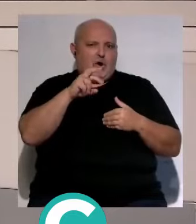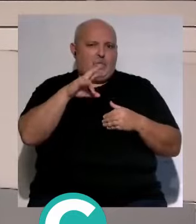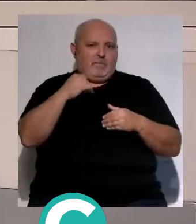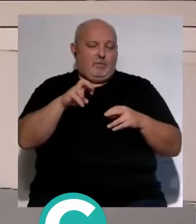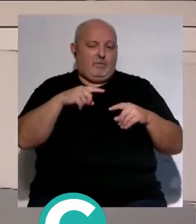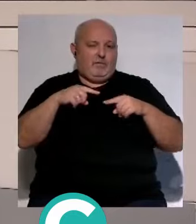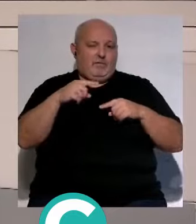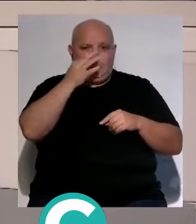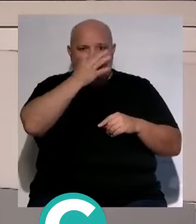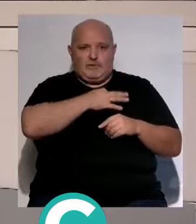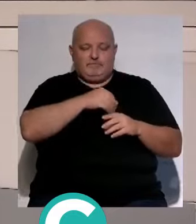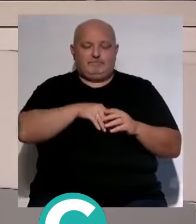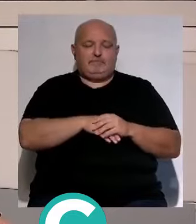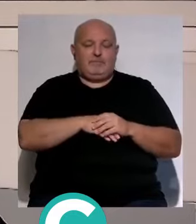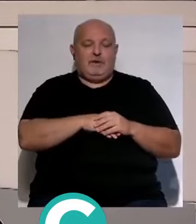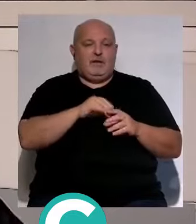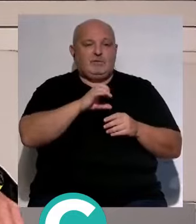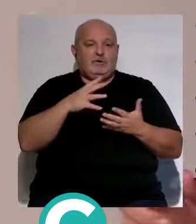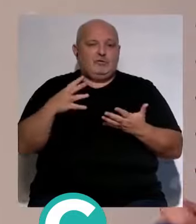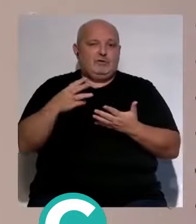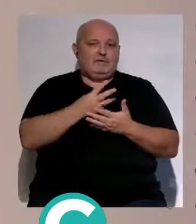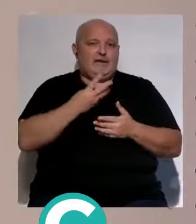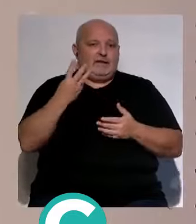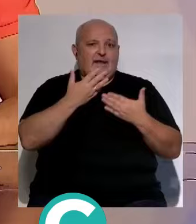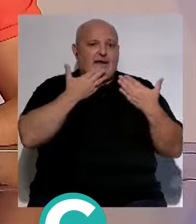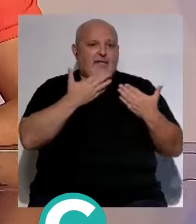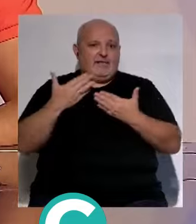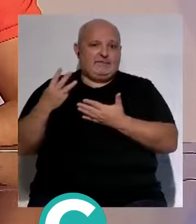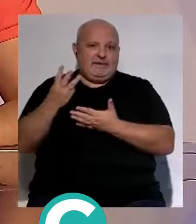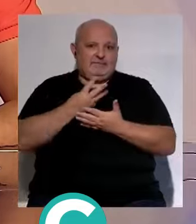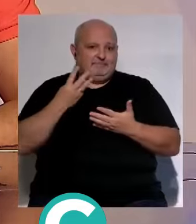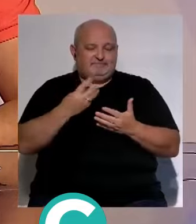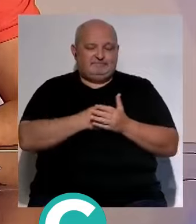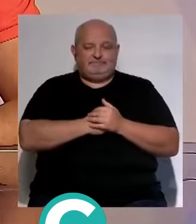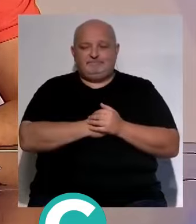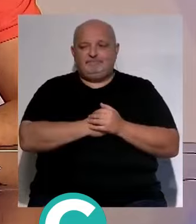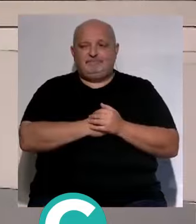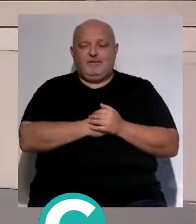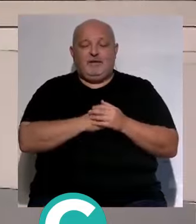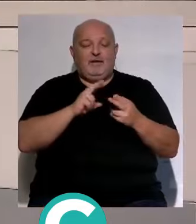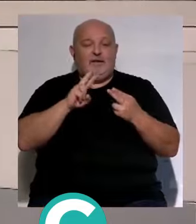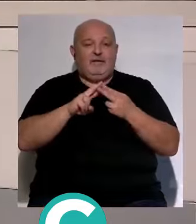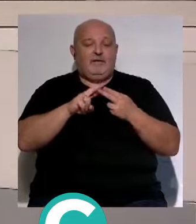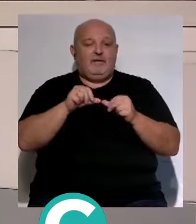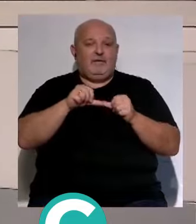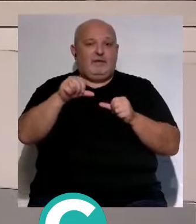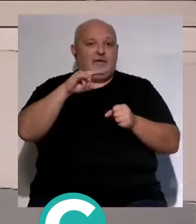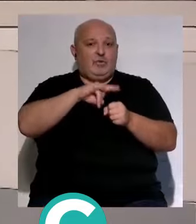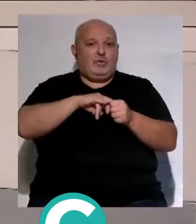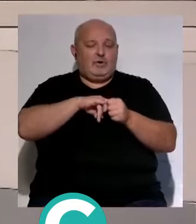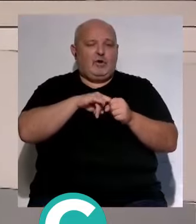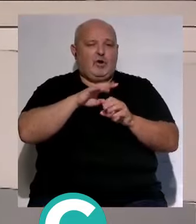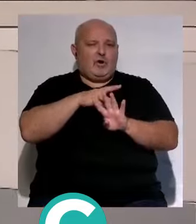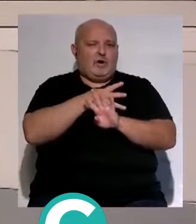Ciudad Deportiva Bahía de Cádiz. Jesús, Dani, Ale, muchísimas gracias a los tres, como siempre, por habernos acompañado. Volveremos el lunes en